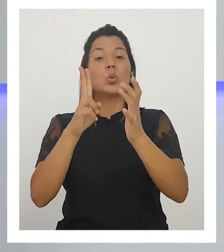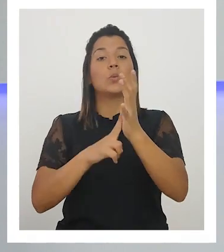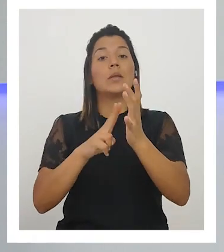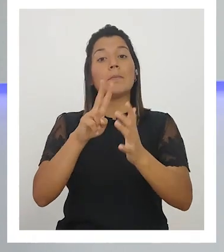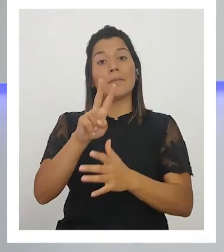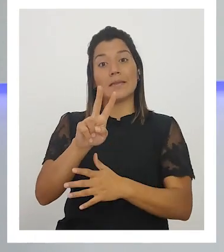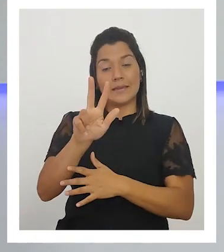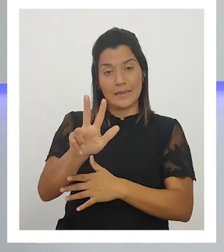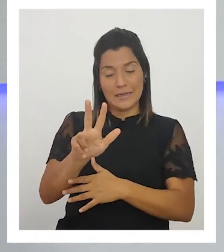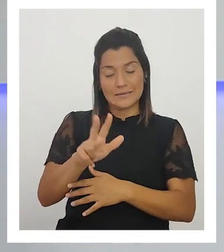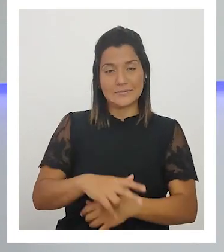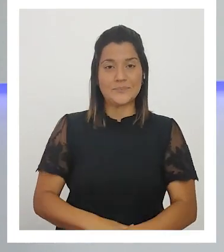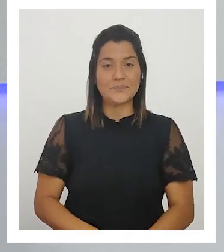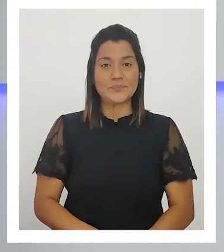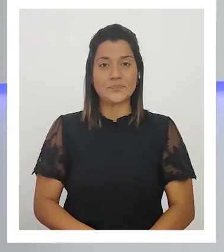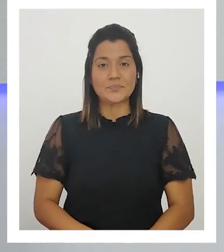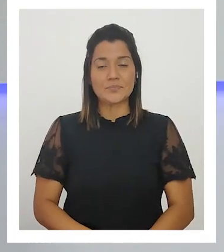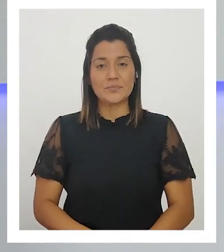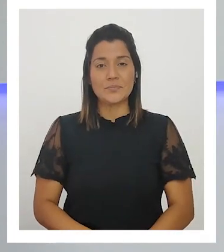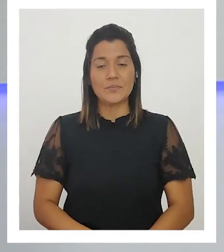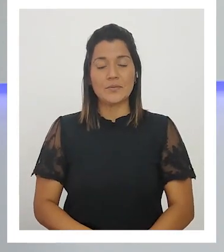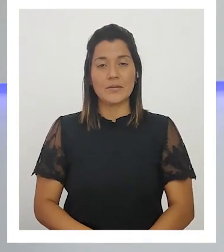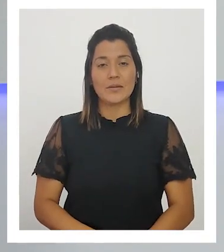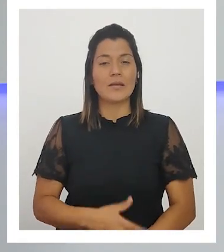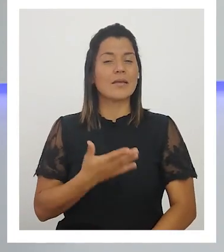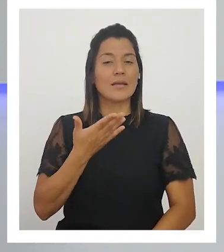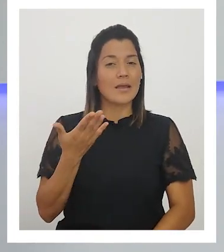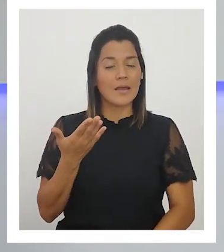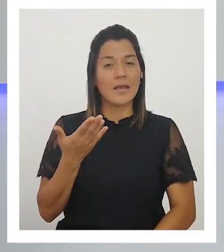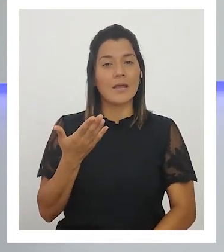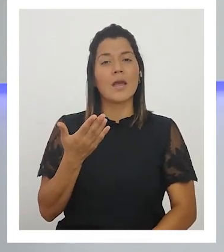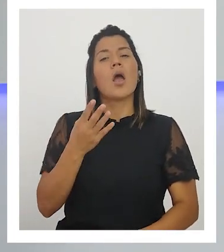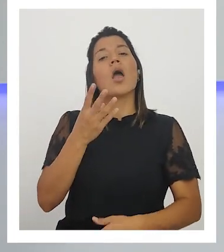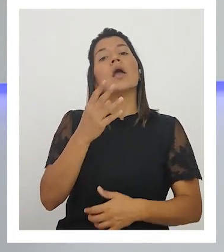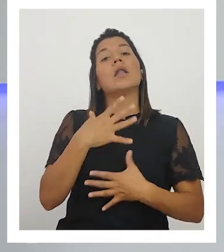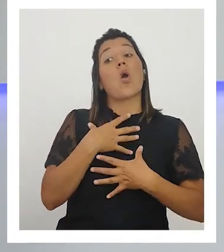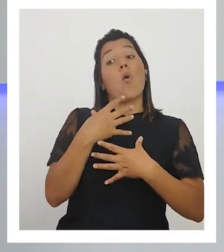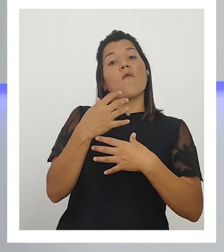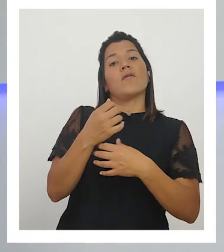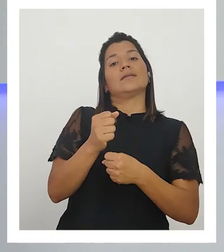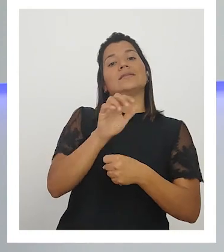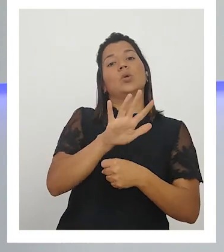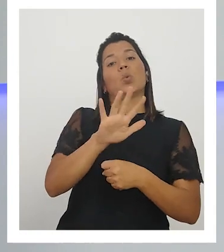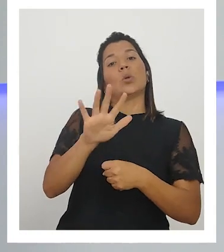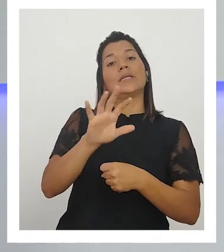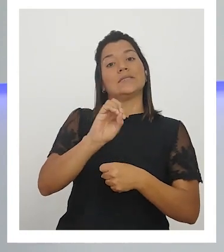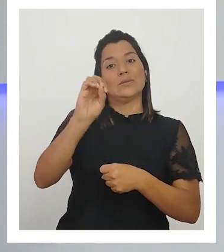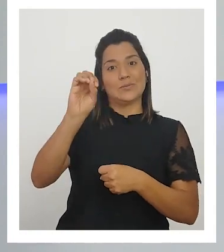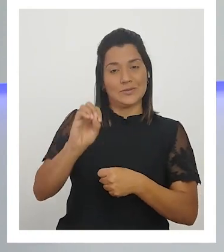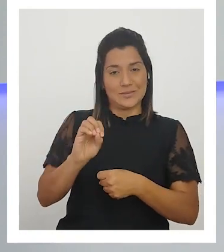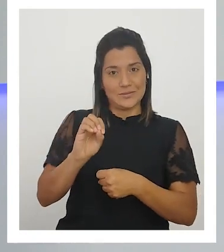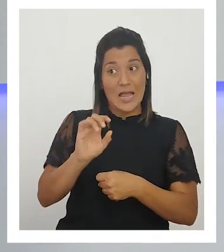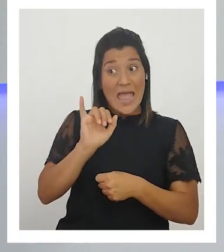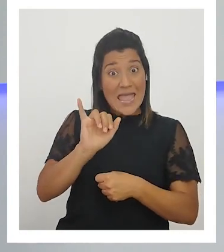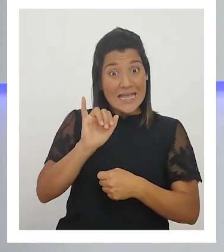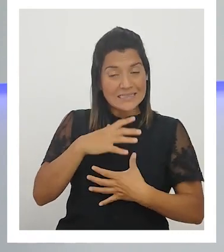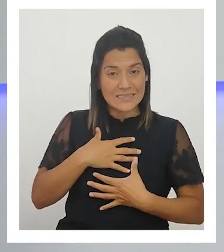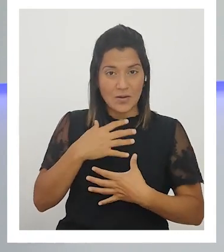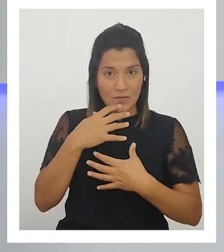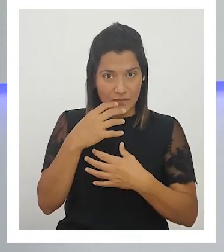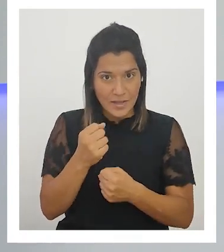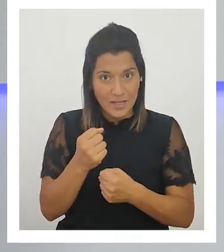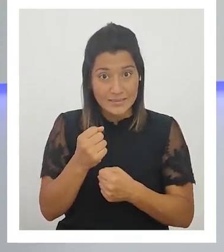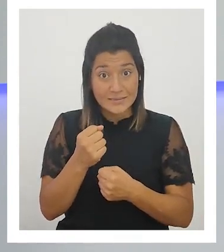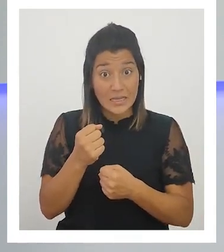2023 es de 55 puntos. Esa confianza en el trimestre